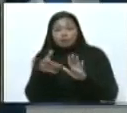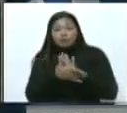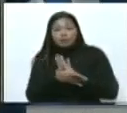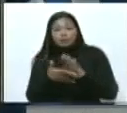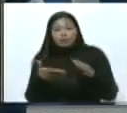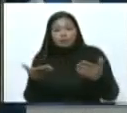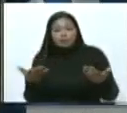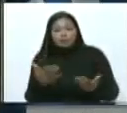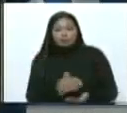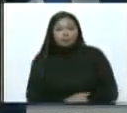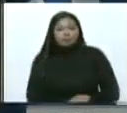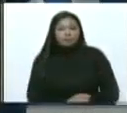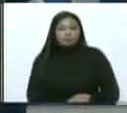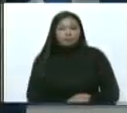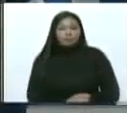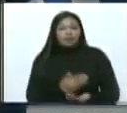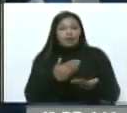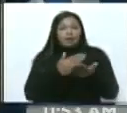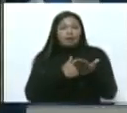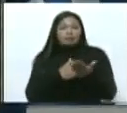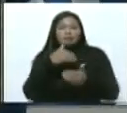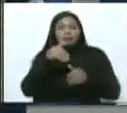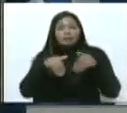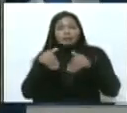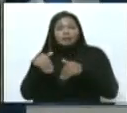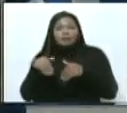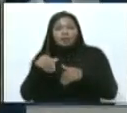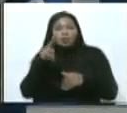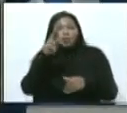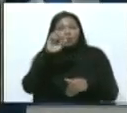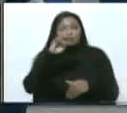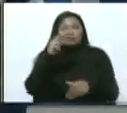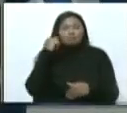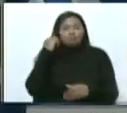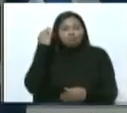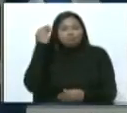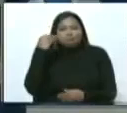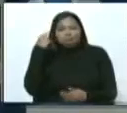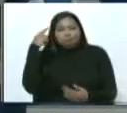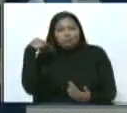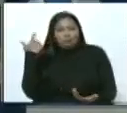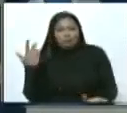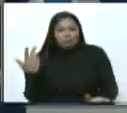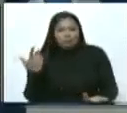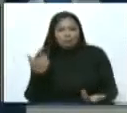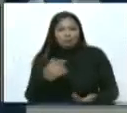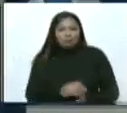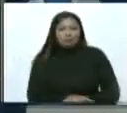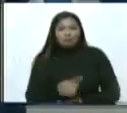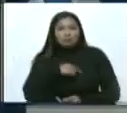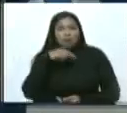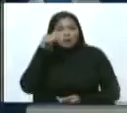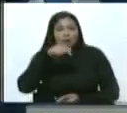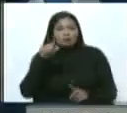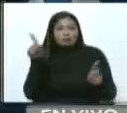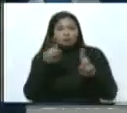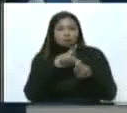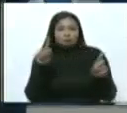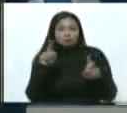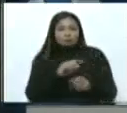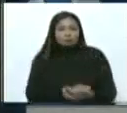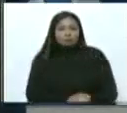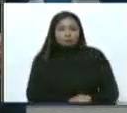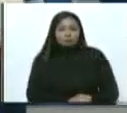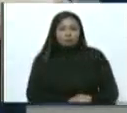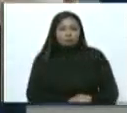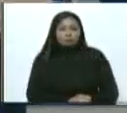es precandidato del uribismo en Colombia. Insólito, increíble, ¿no? Pues aquí eso no va a pasar.